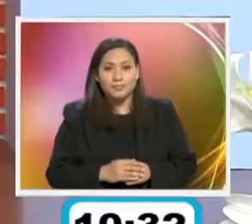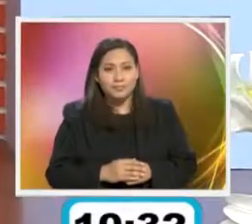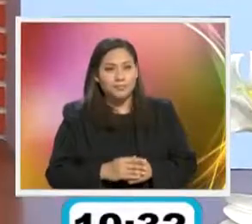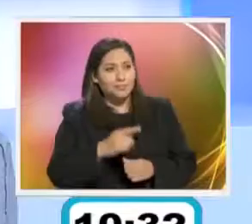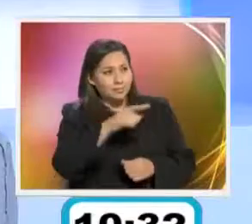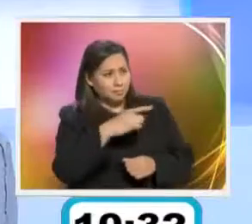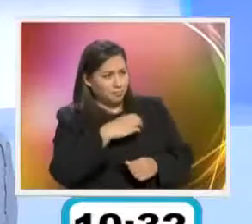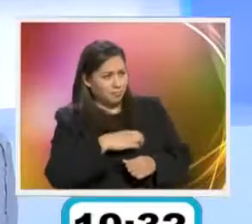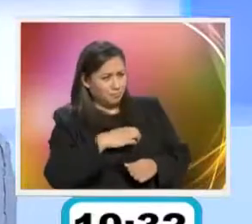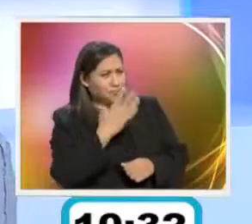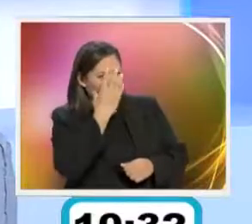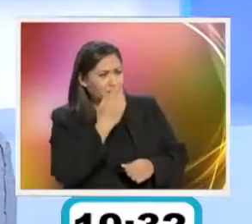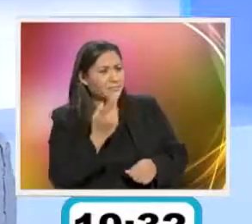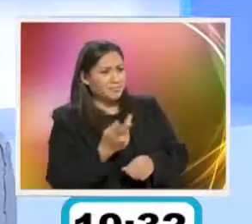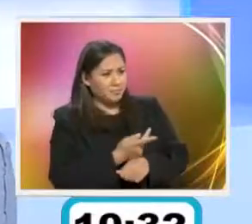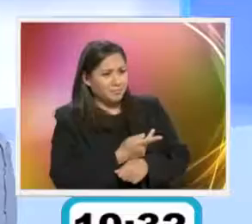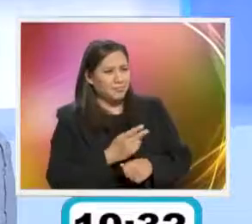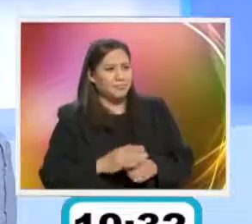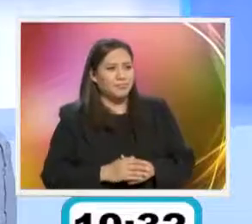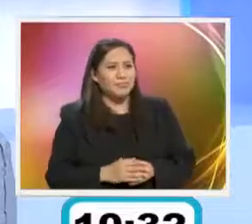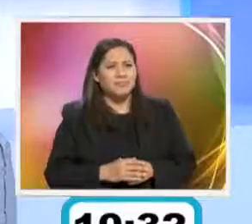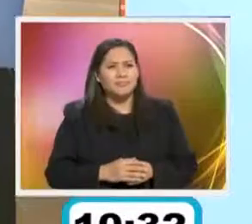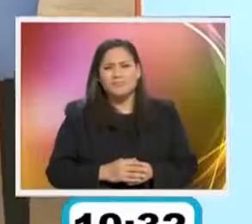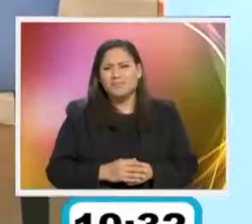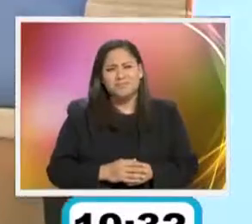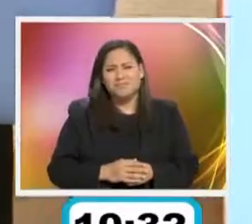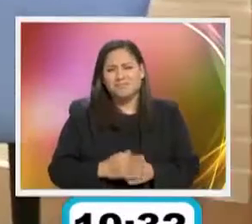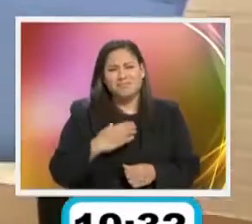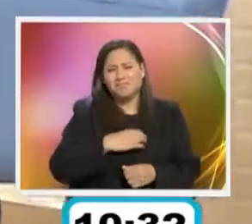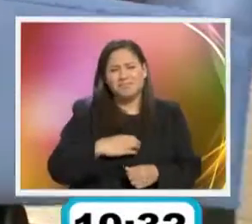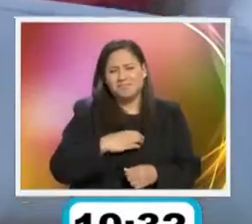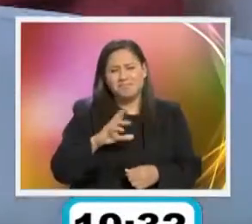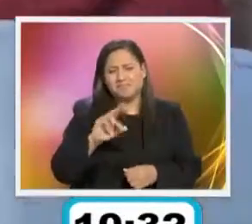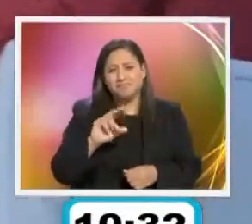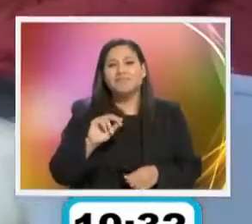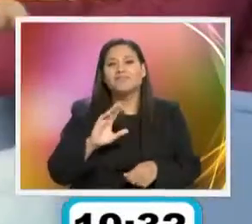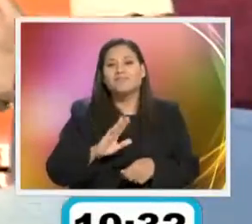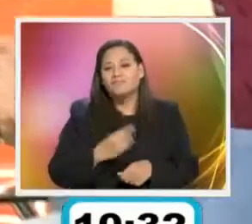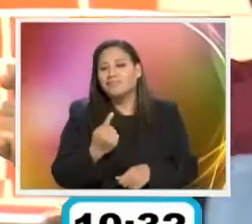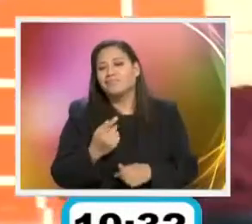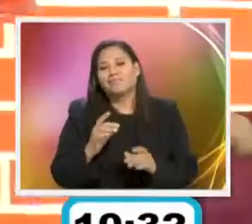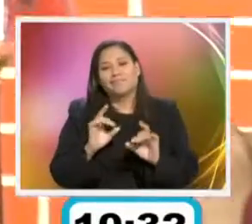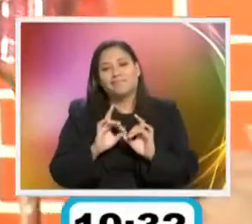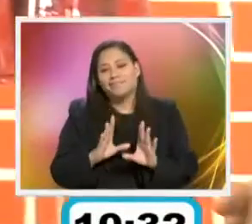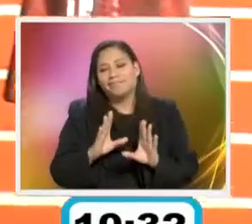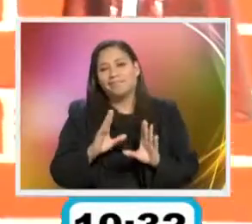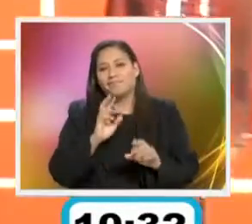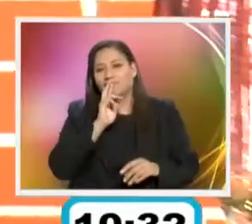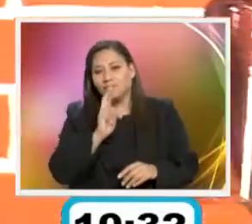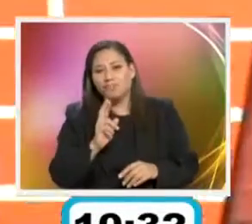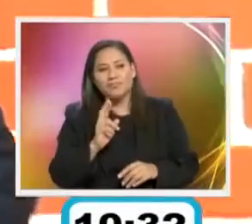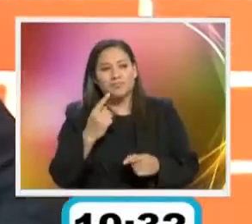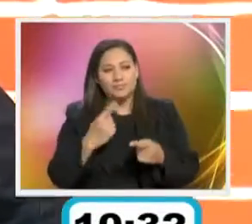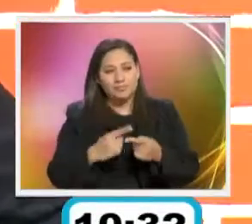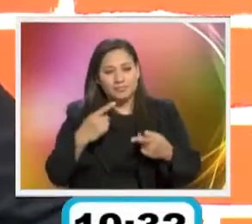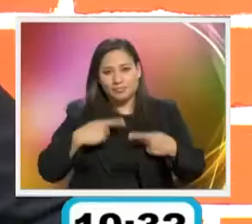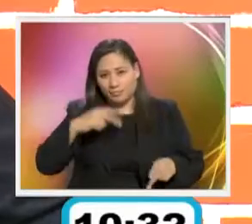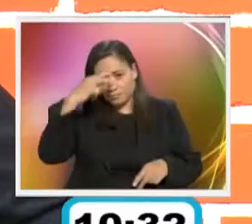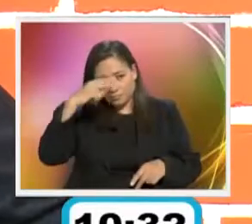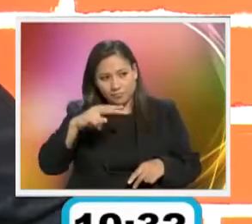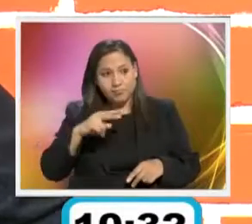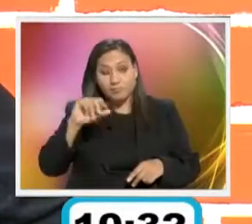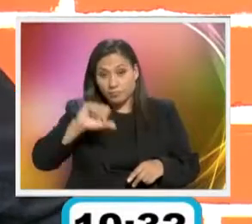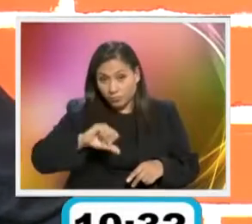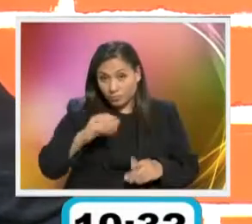¿Está triste? ¿Qué le pasa? Pues no muy contento por los resultados que han tenido, sobre todo los mexicanos,